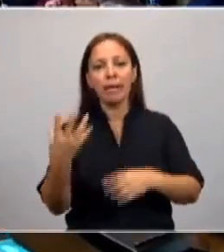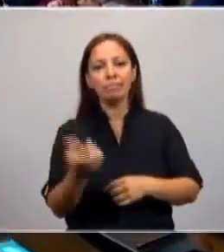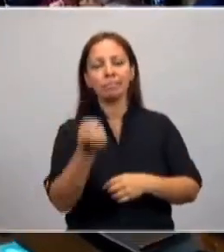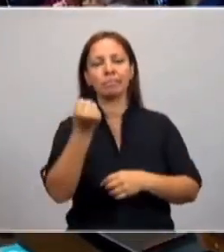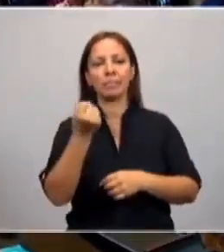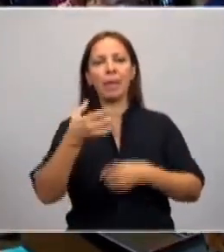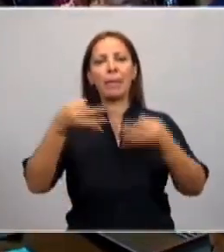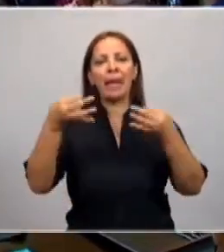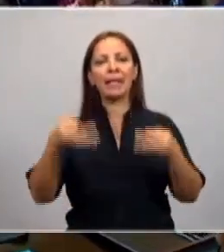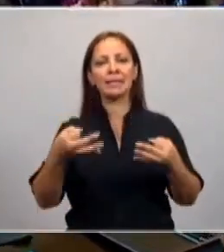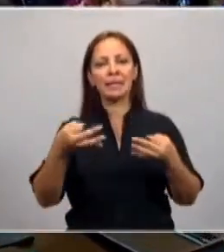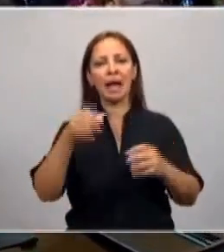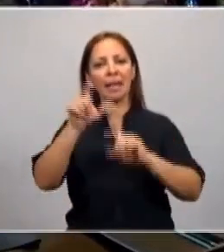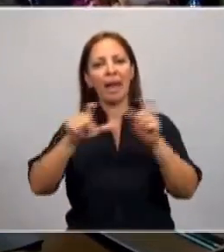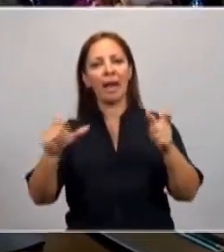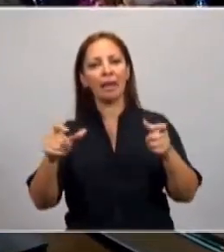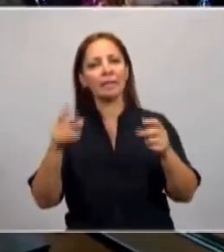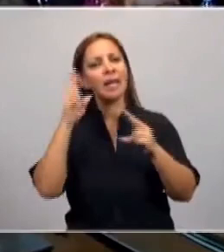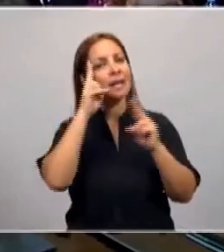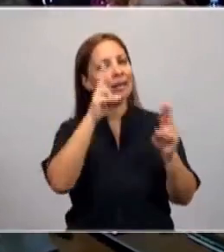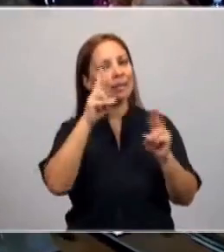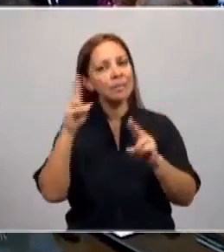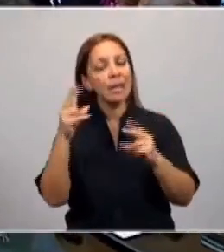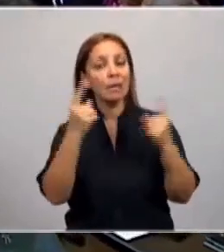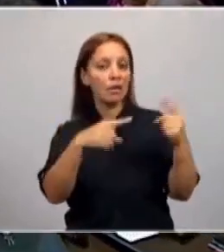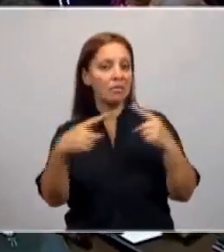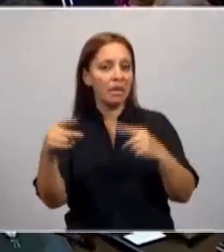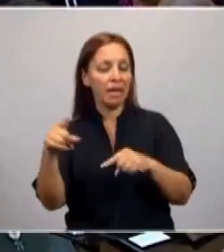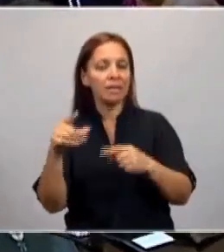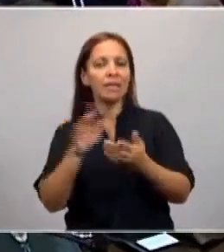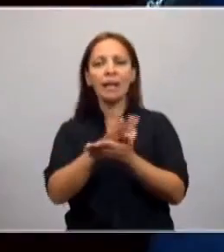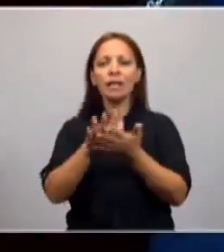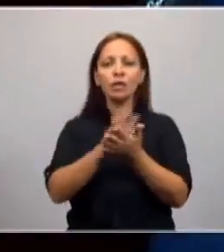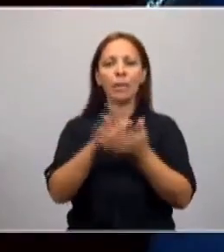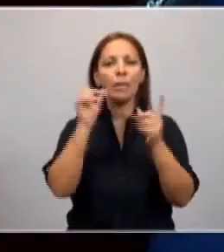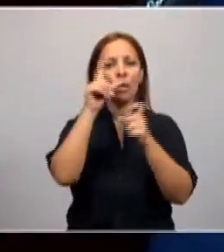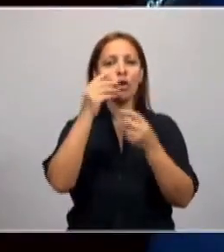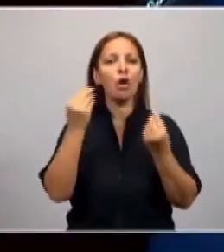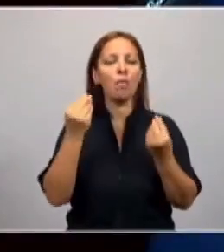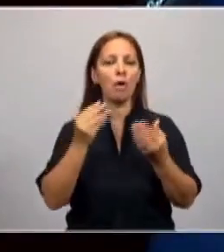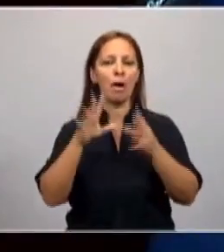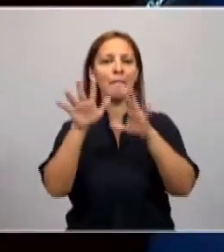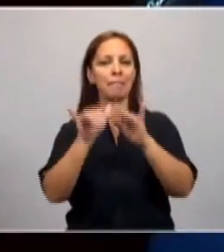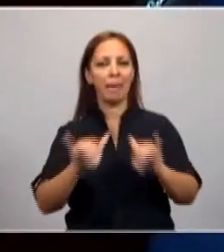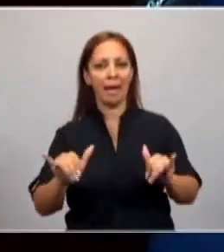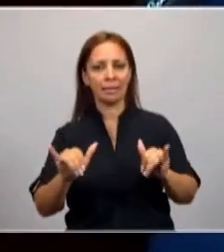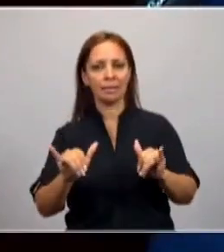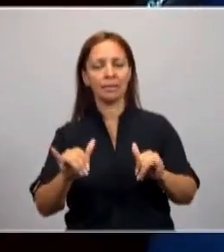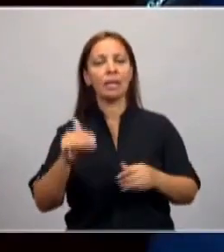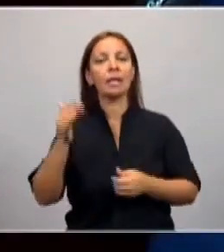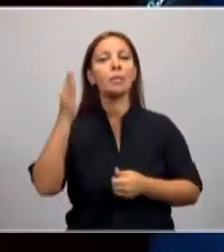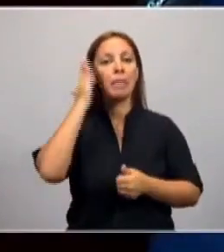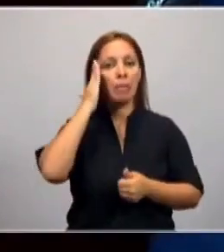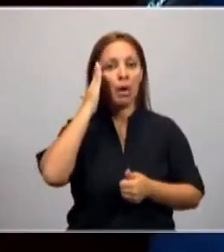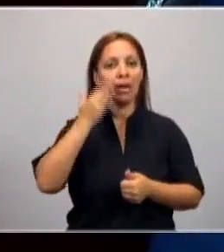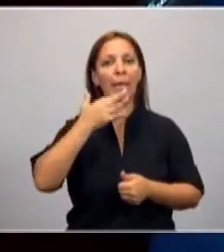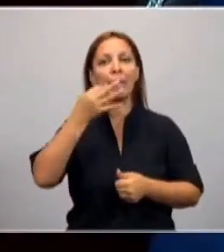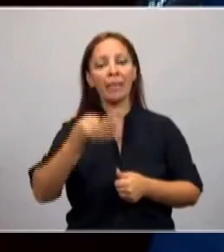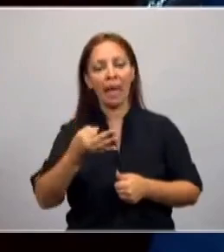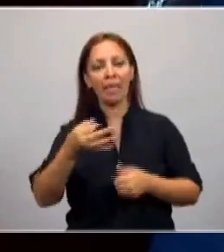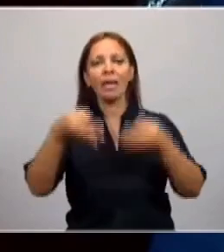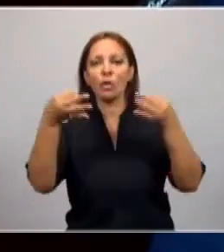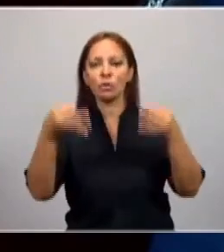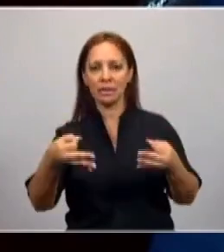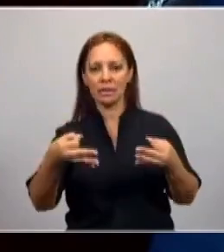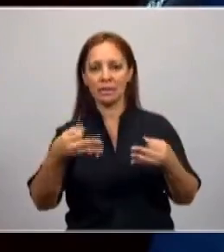general, respetando las diferencias y procesando los conflictos de manera pacífica y con memoria, verdad y justicia. Gracias, madres